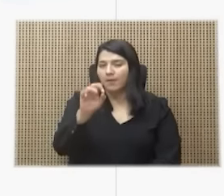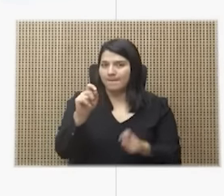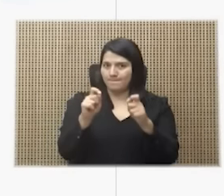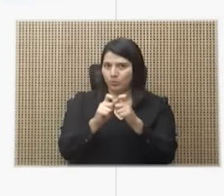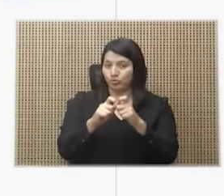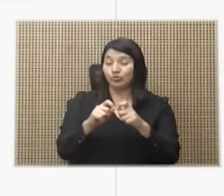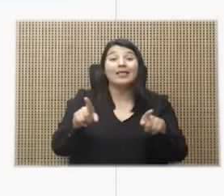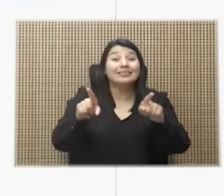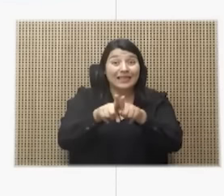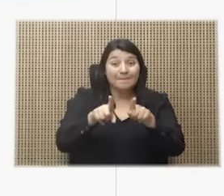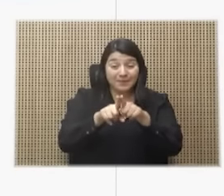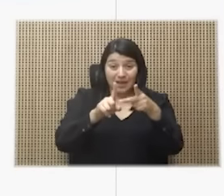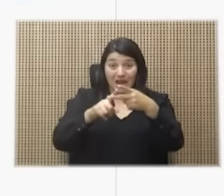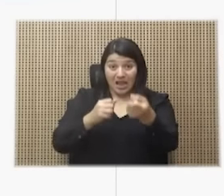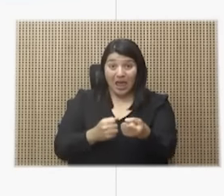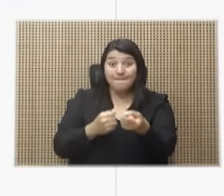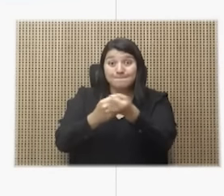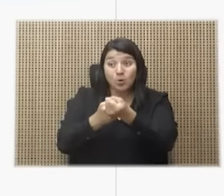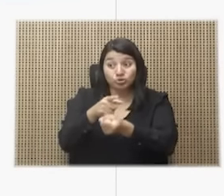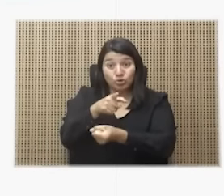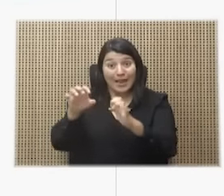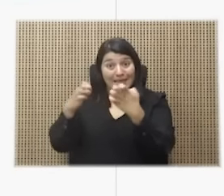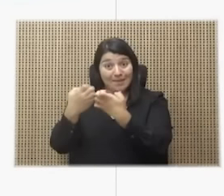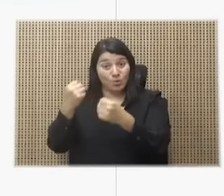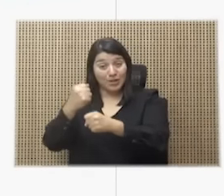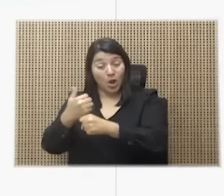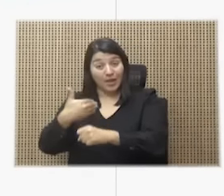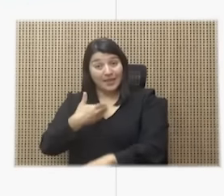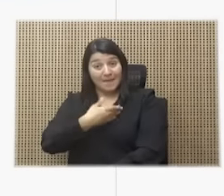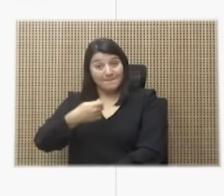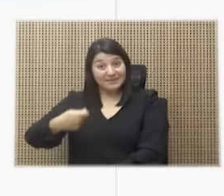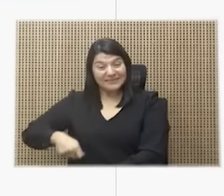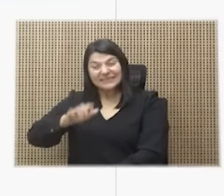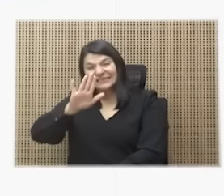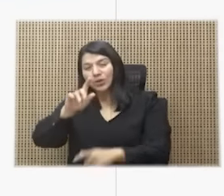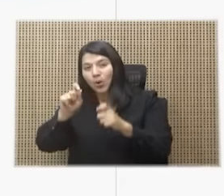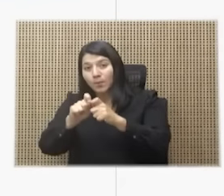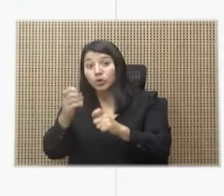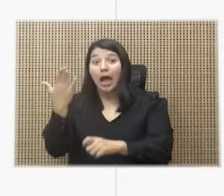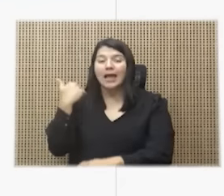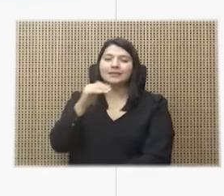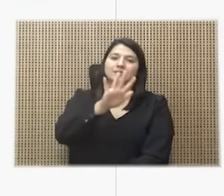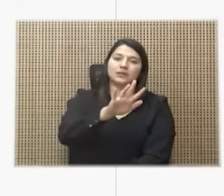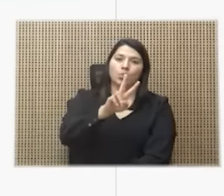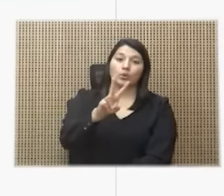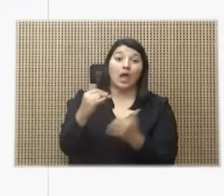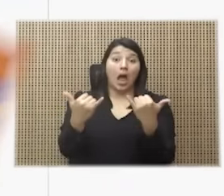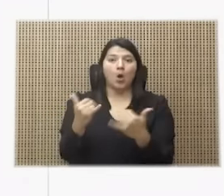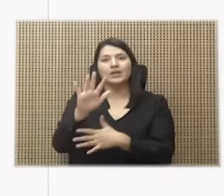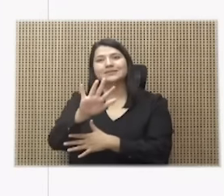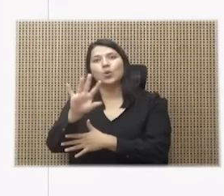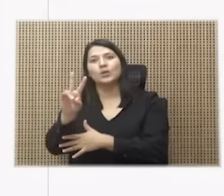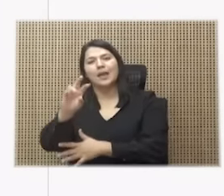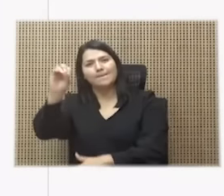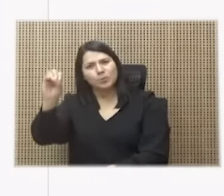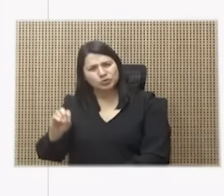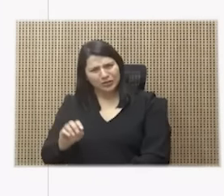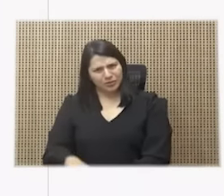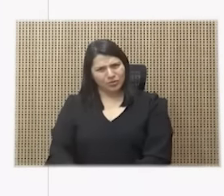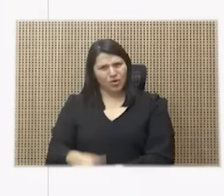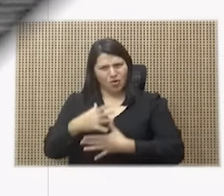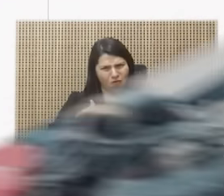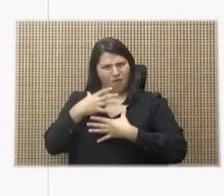También aumenta el apoyo del gabinete, 5 puntos, que pasa de 52 a 57%. ¿Hay confianza en la